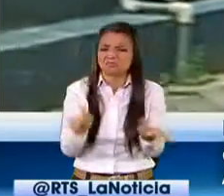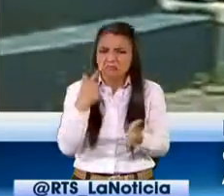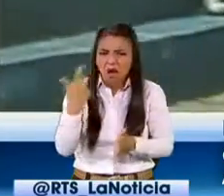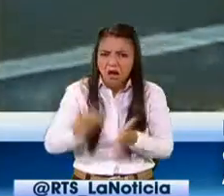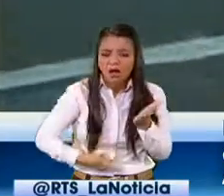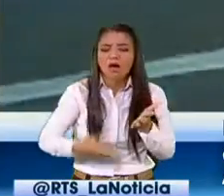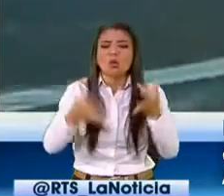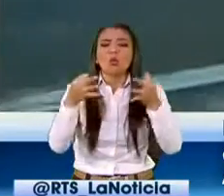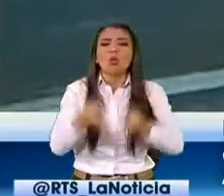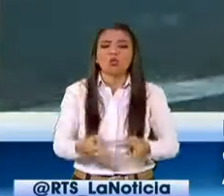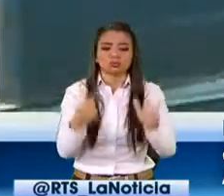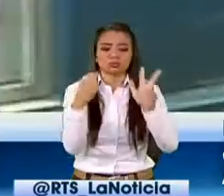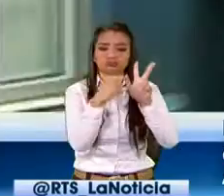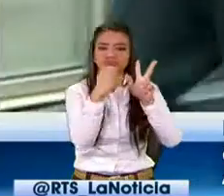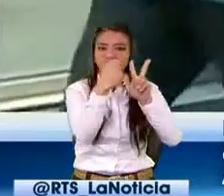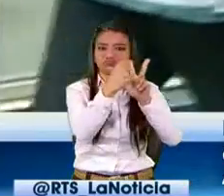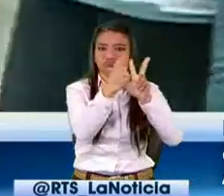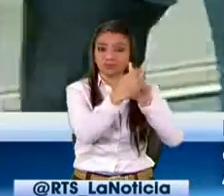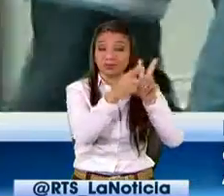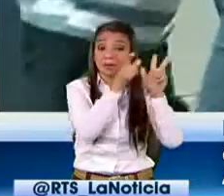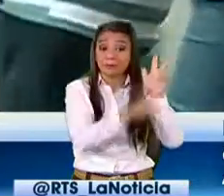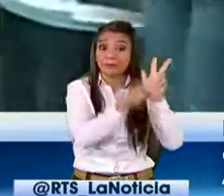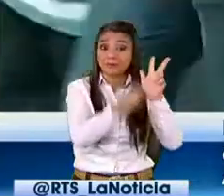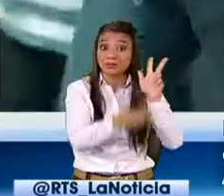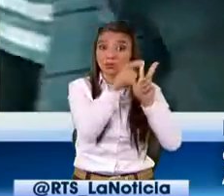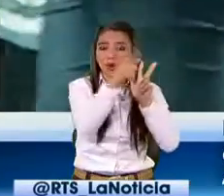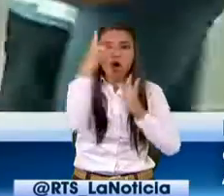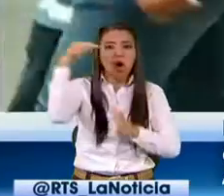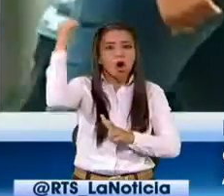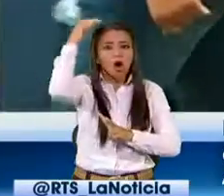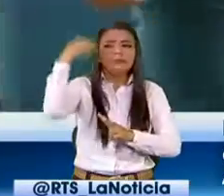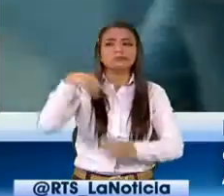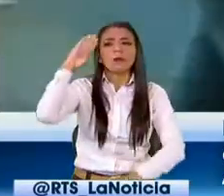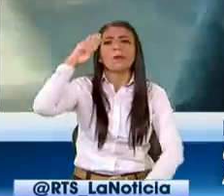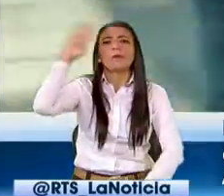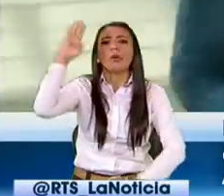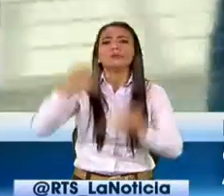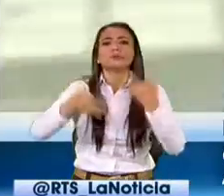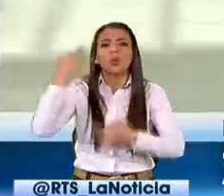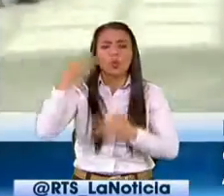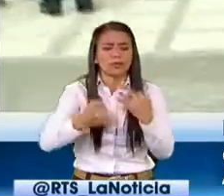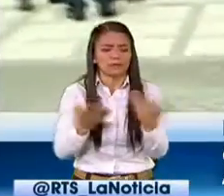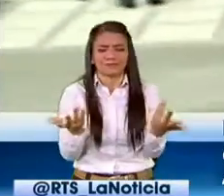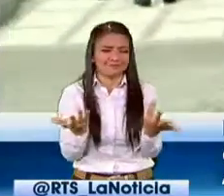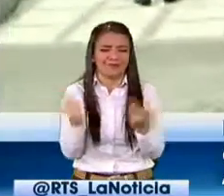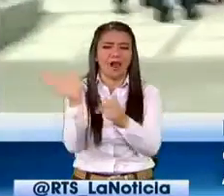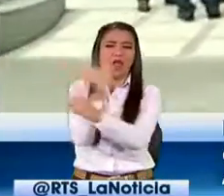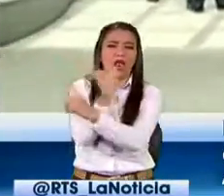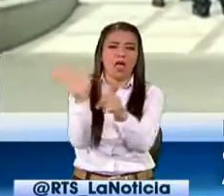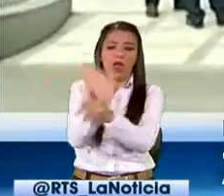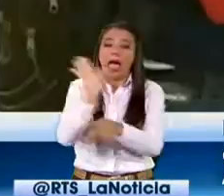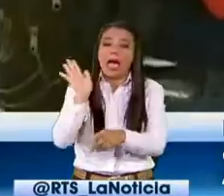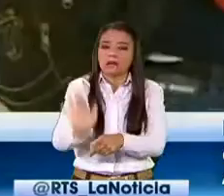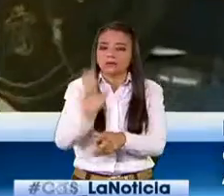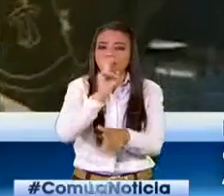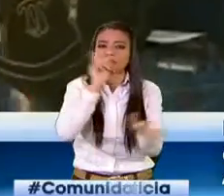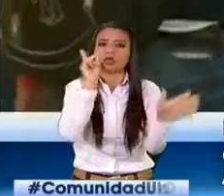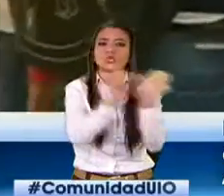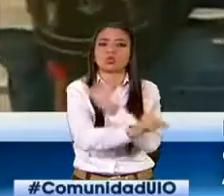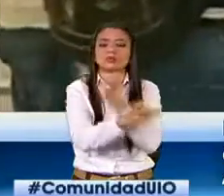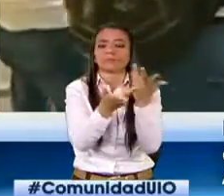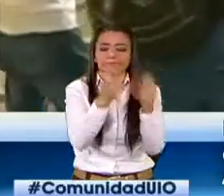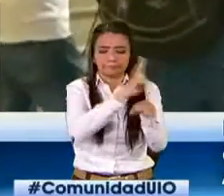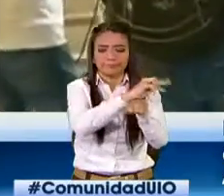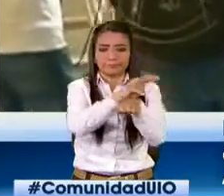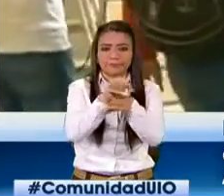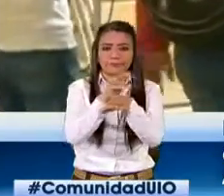fueron sorprendidos por tres sujetos que se hicieron pasar como parte de la policía judicial. Así está la denuncia que fue puesta en la